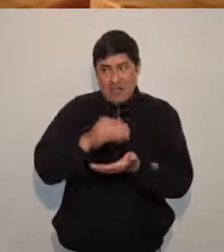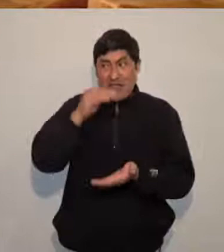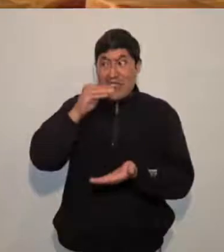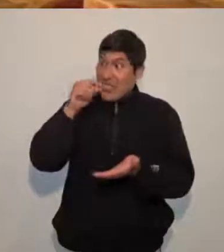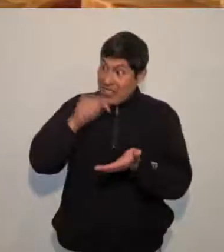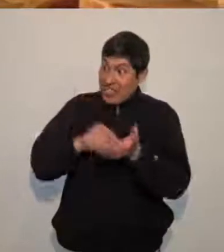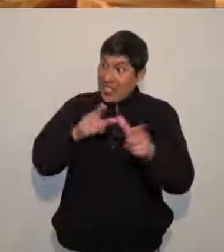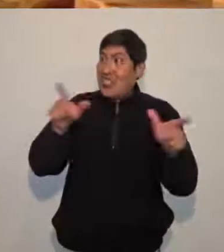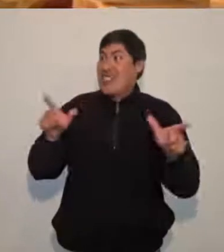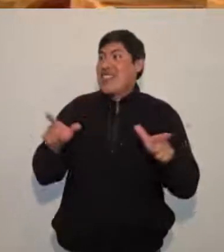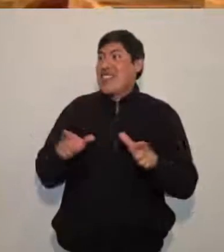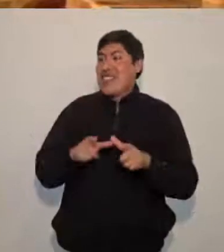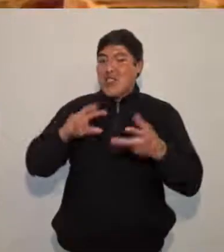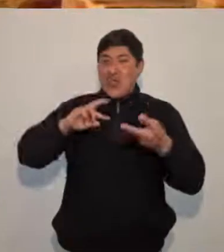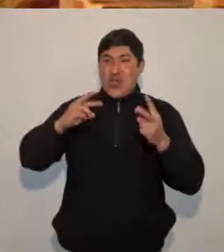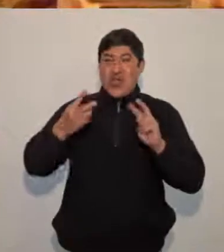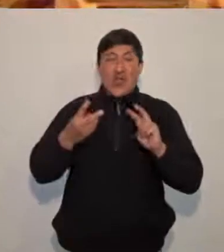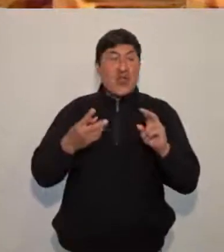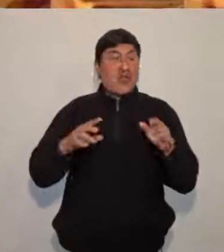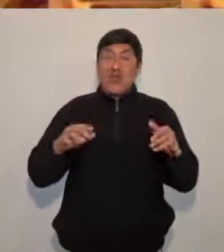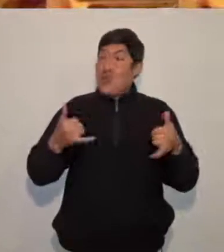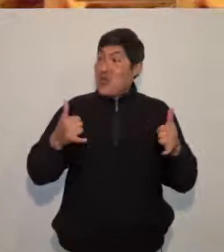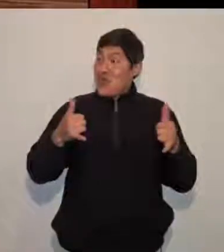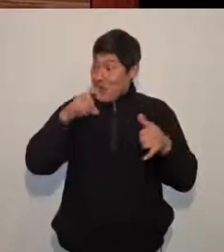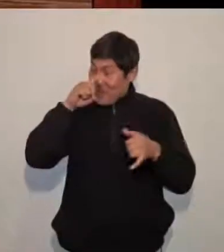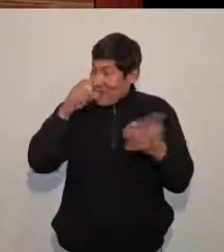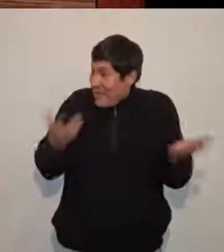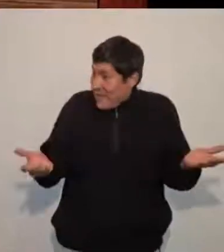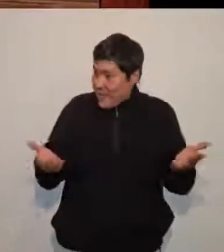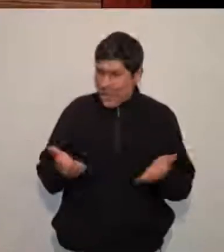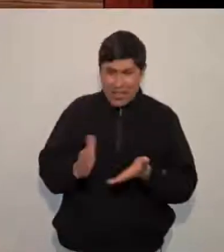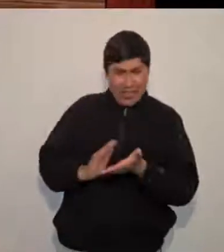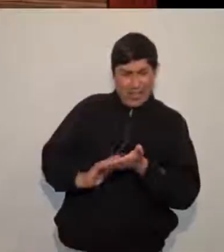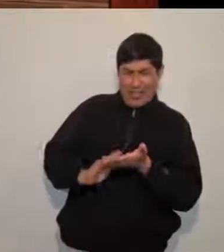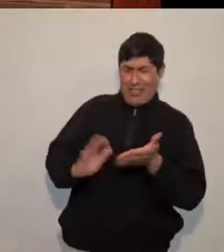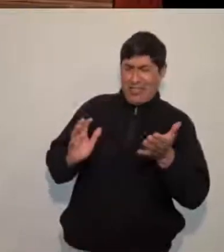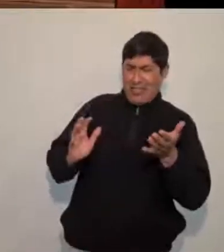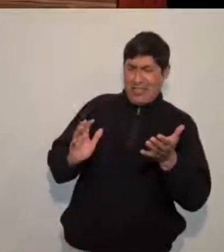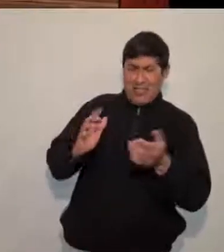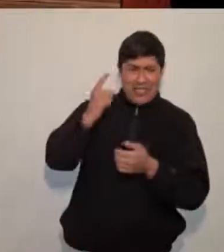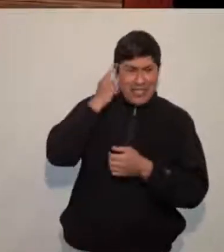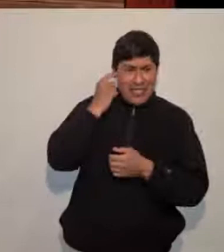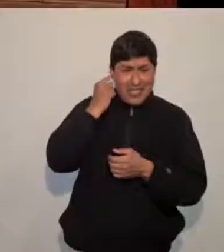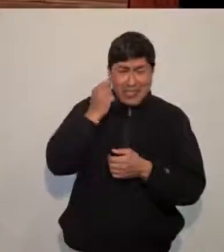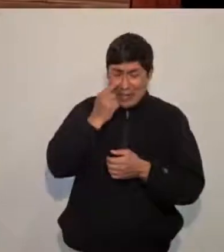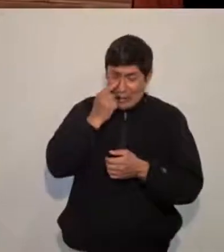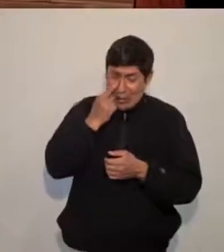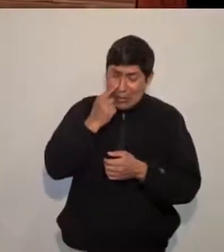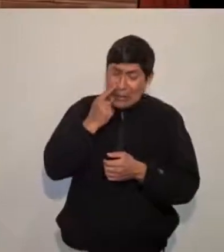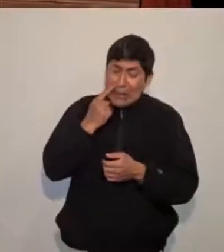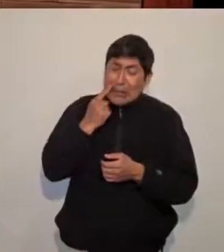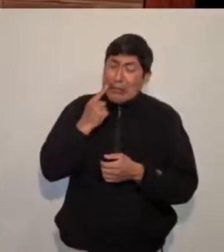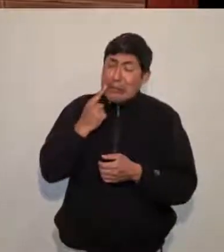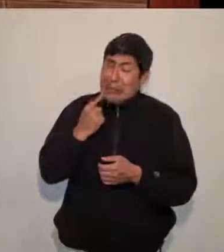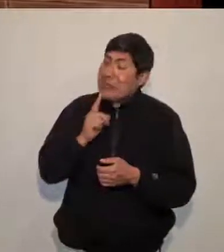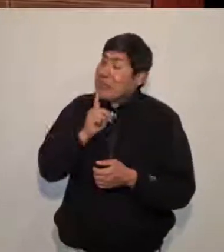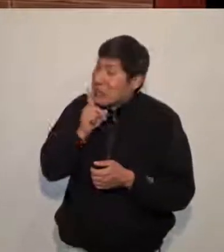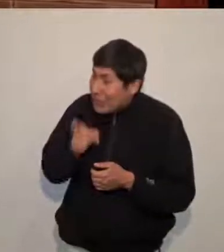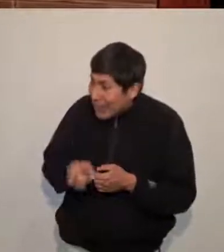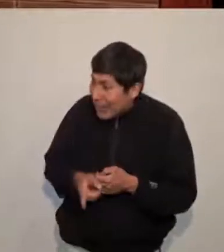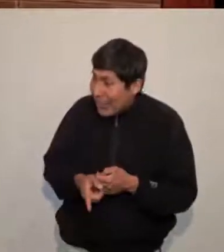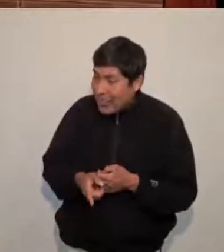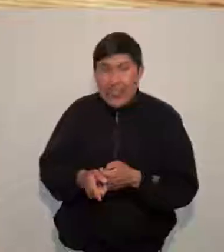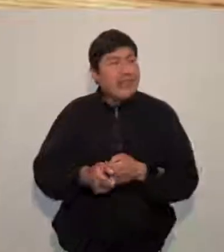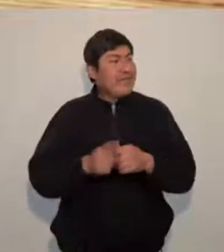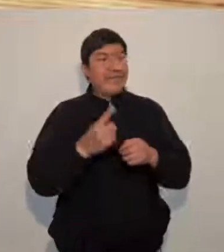este lugar se puede convertir en una juguetería. Disculpe, se entró una basurita en mi ojo. ¿Estás